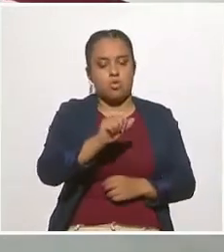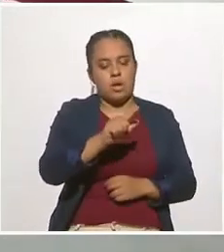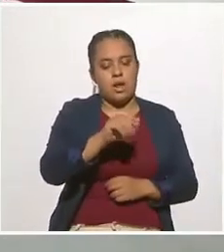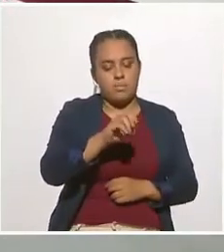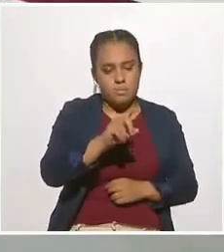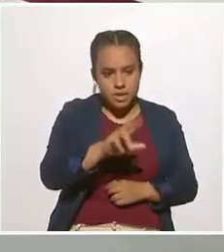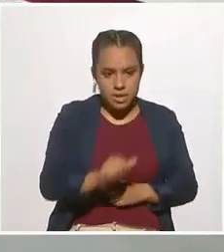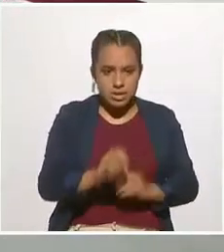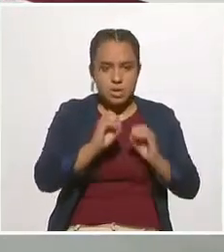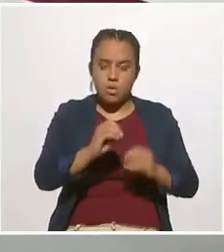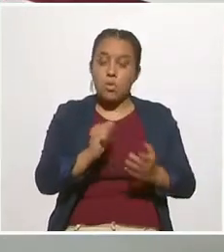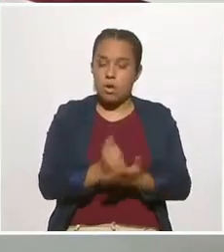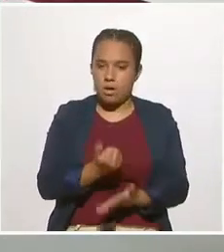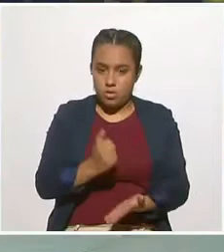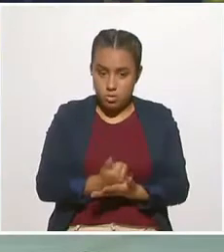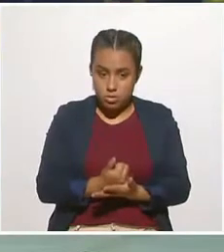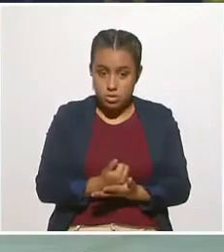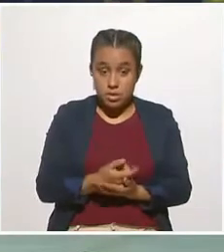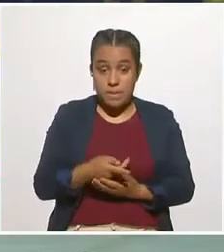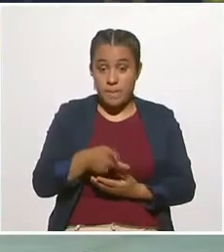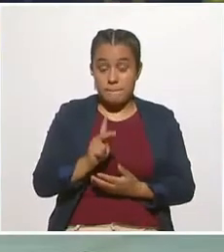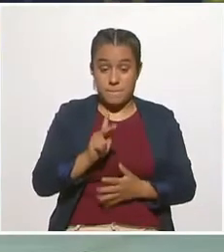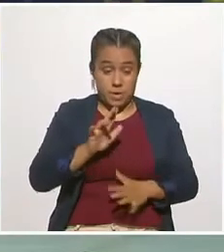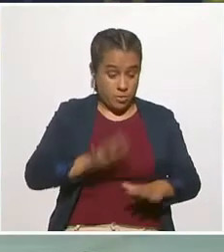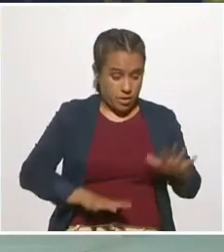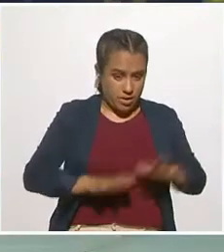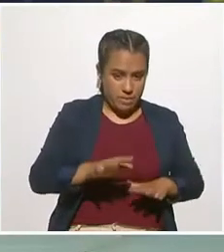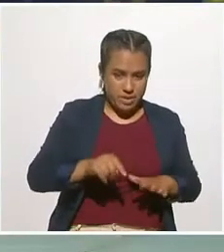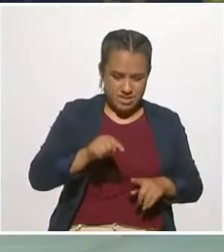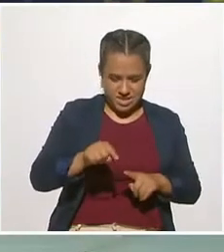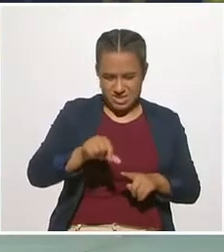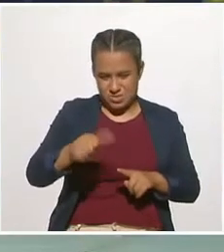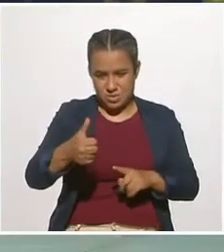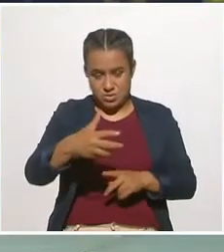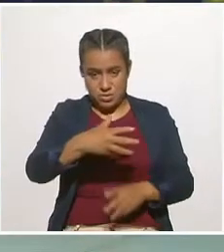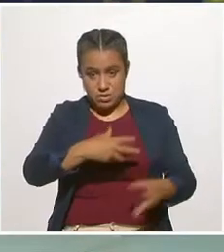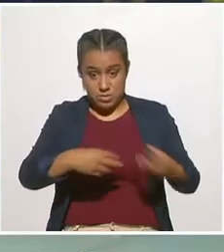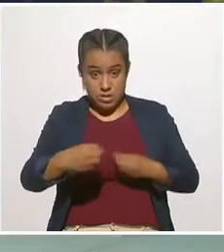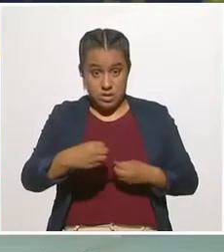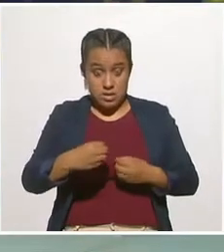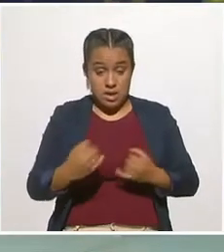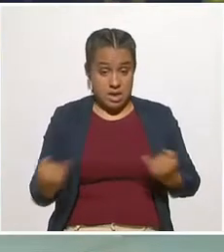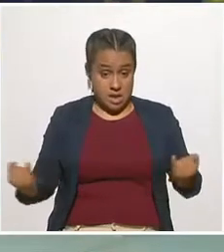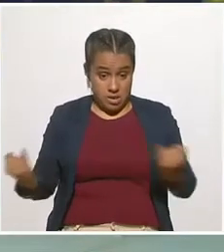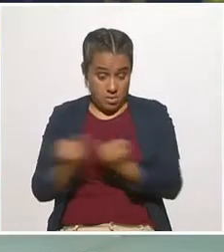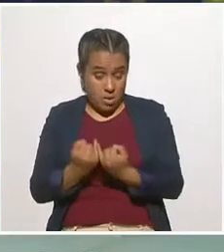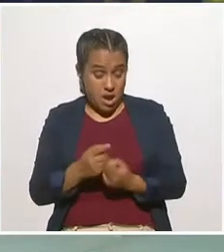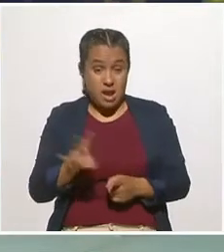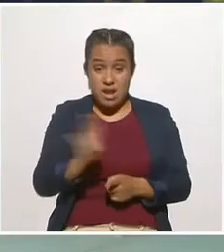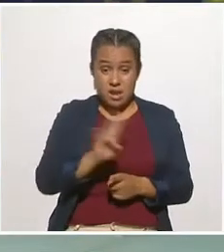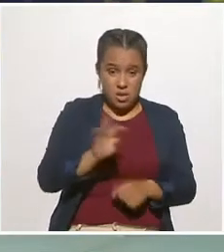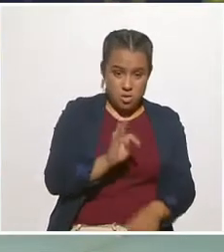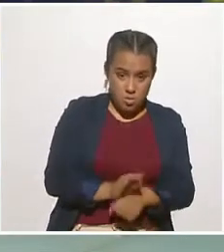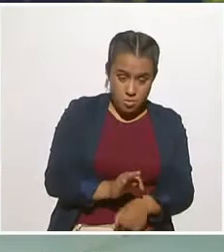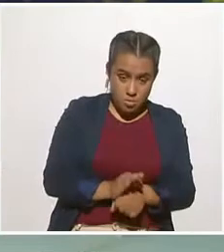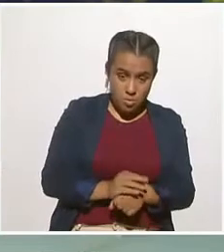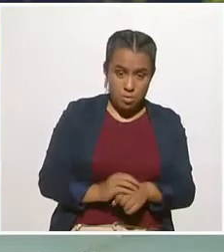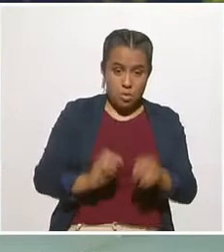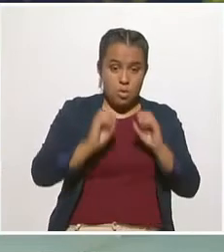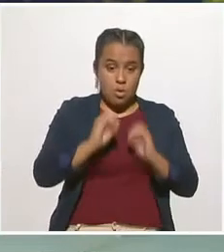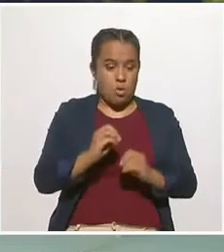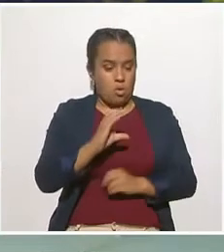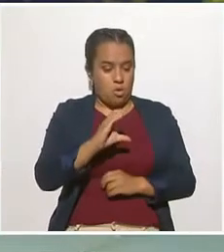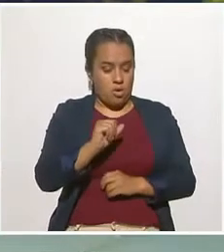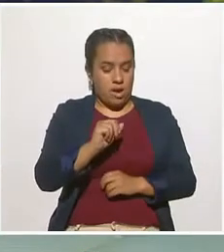es que en ocasiones estas alternativas, pues obviamente no tienen la misma cantidad de proteína, ni de hidratos de carbono, ni grasa que la